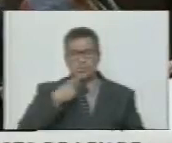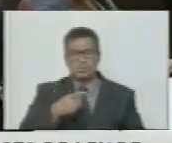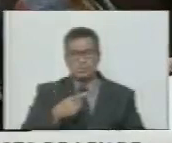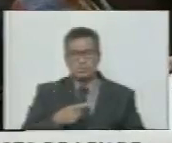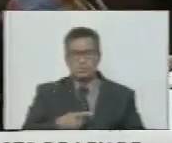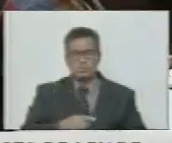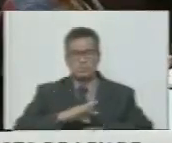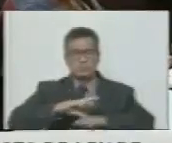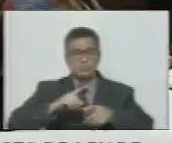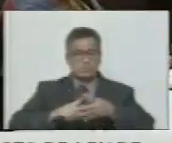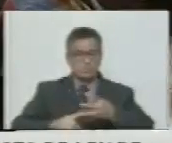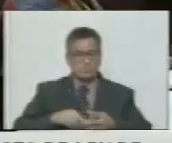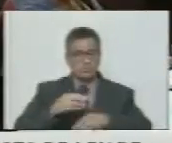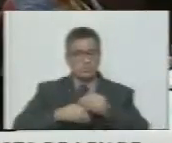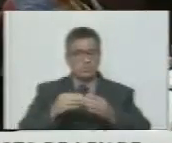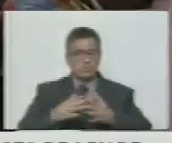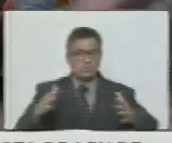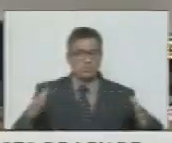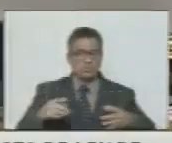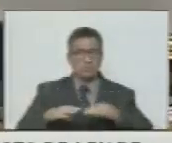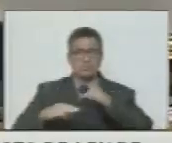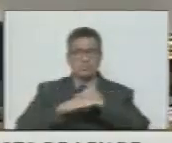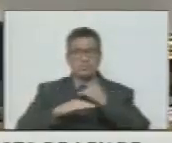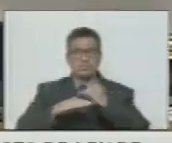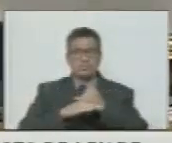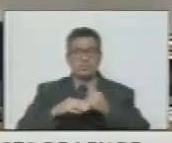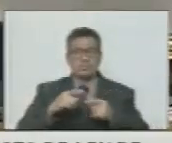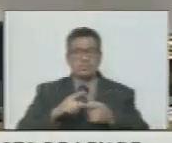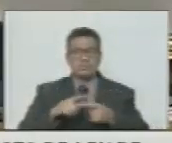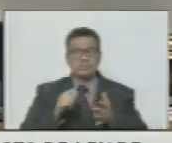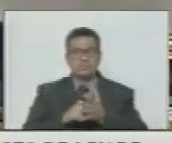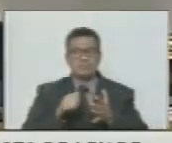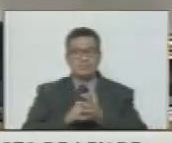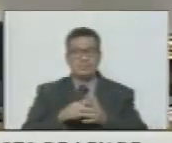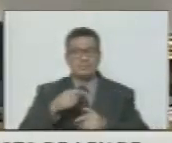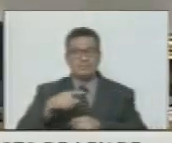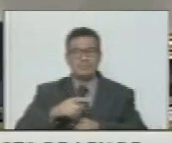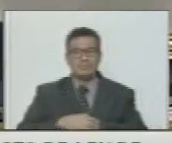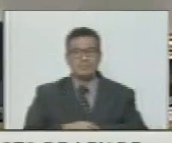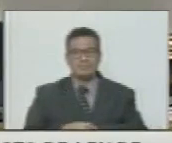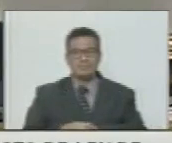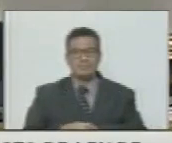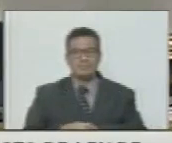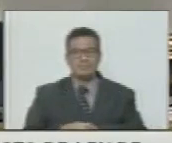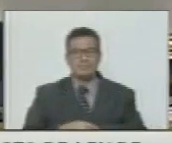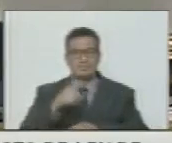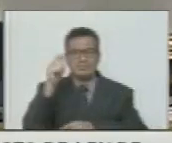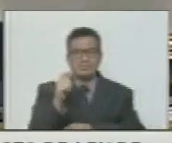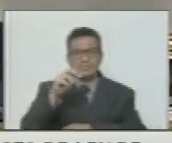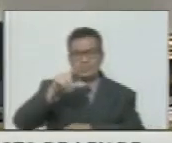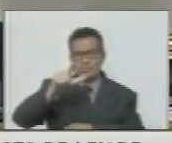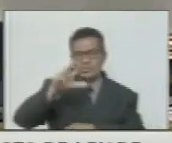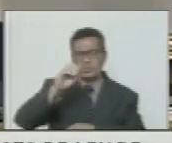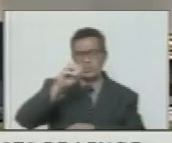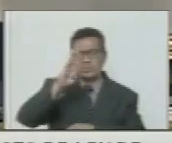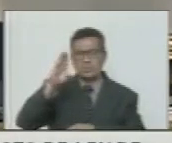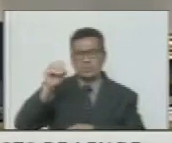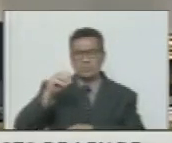Yo diría que el delito es grave de carácter penal. E igual con respecto, perdón, diputado